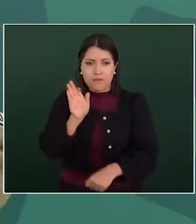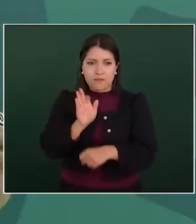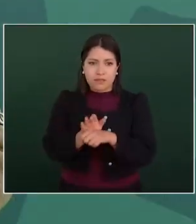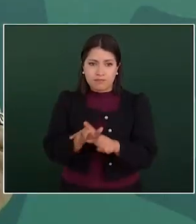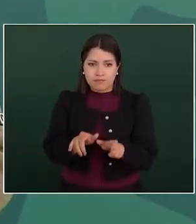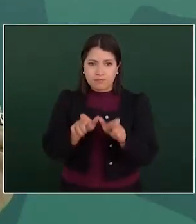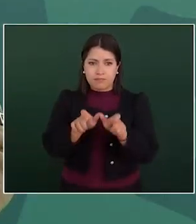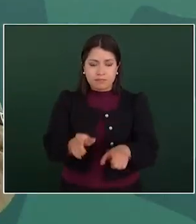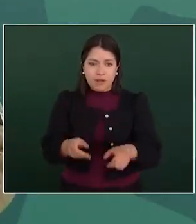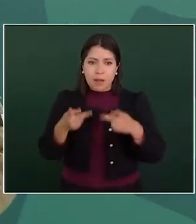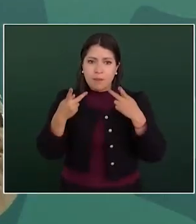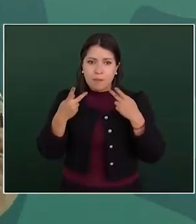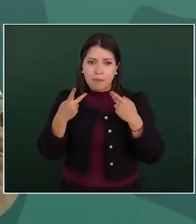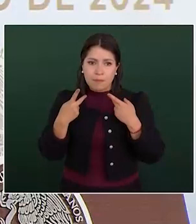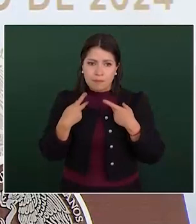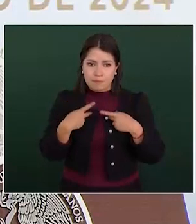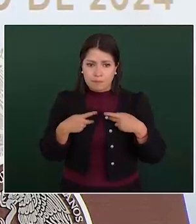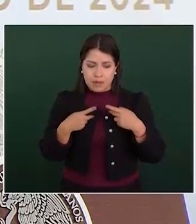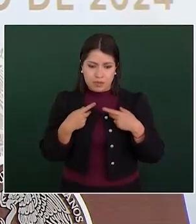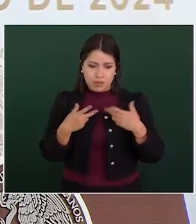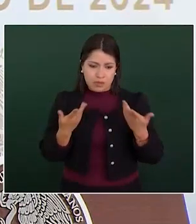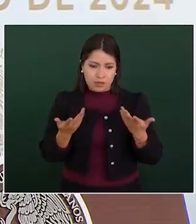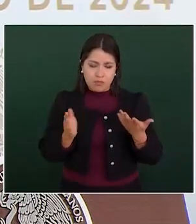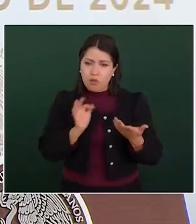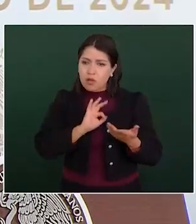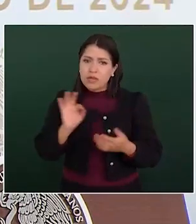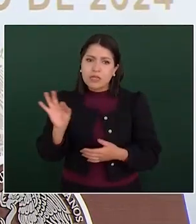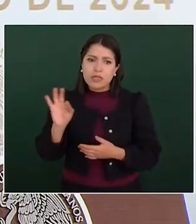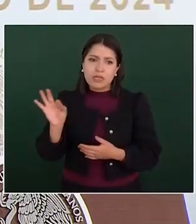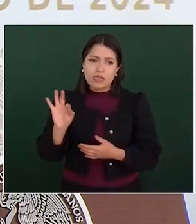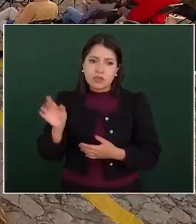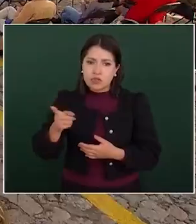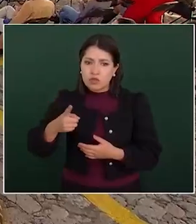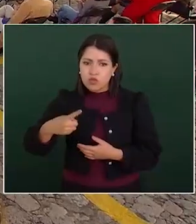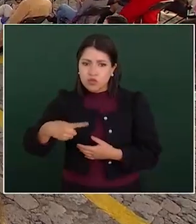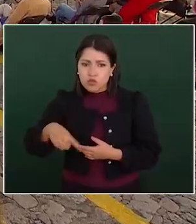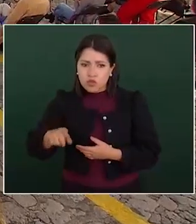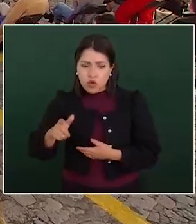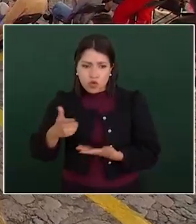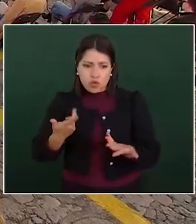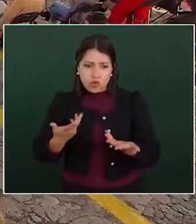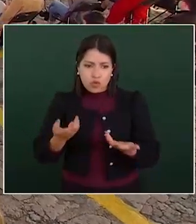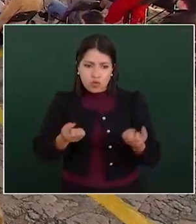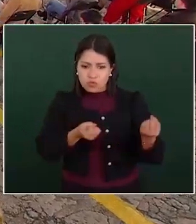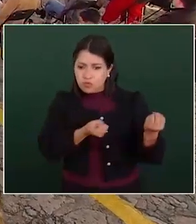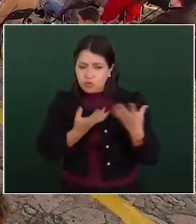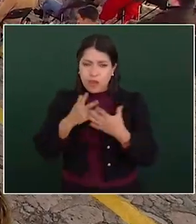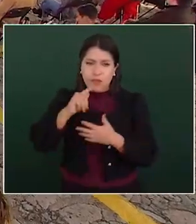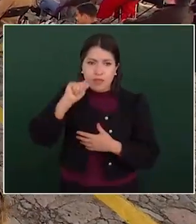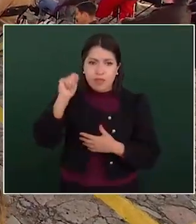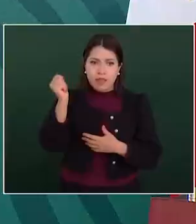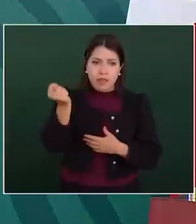nuestro personal, es decir, con adquirir tecnología que nos permita